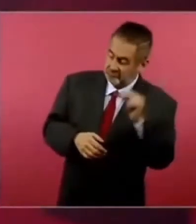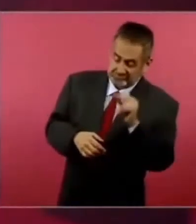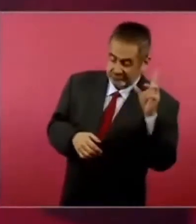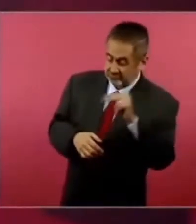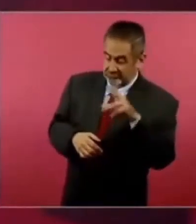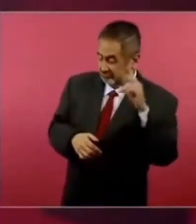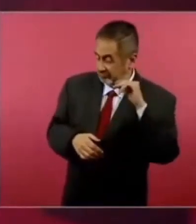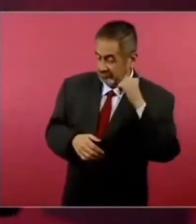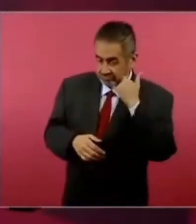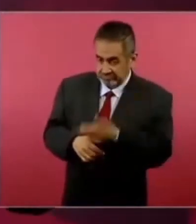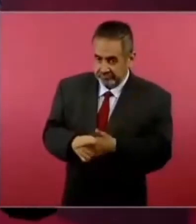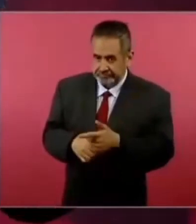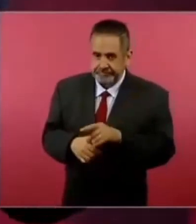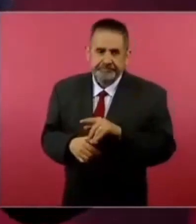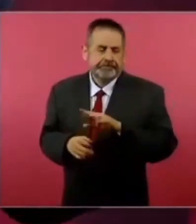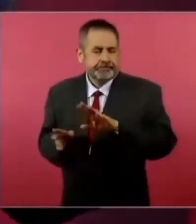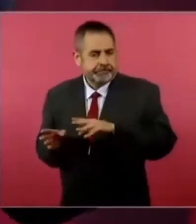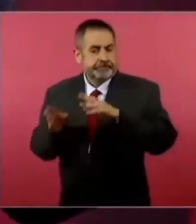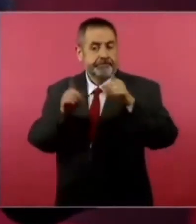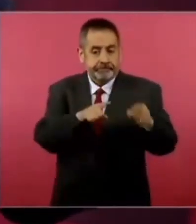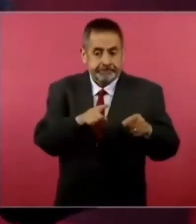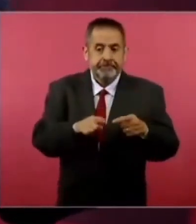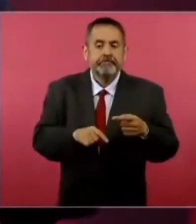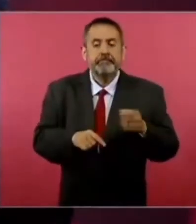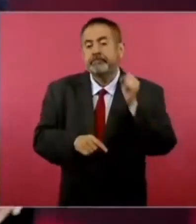Senado, no.